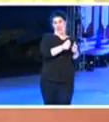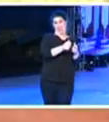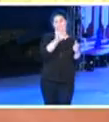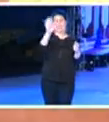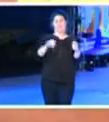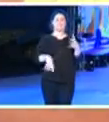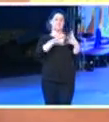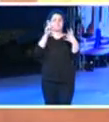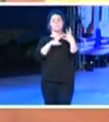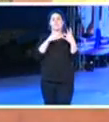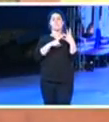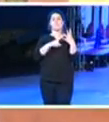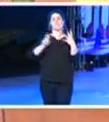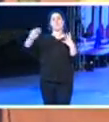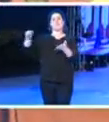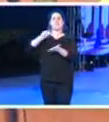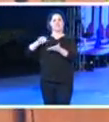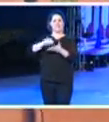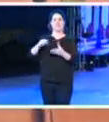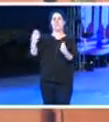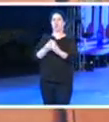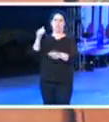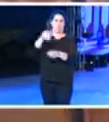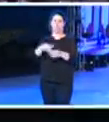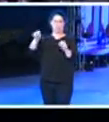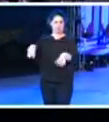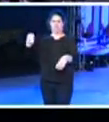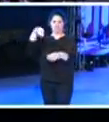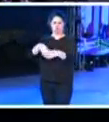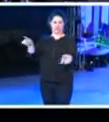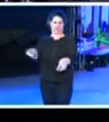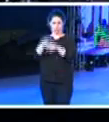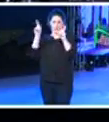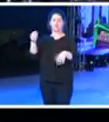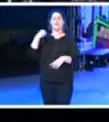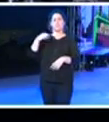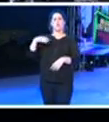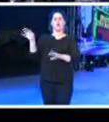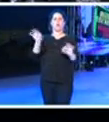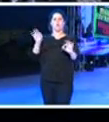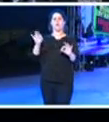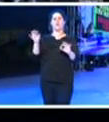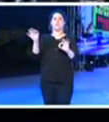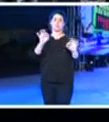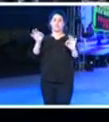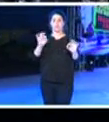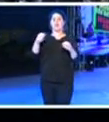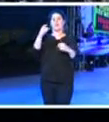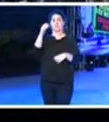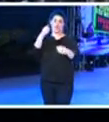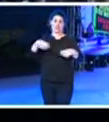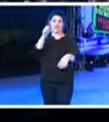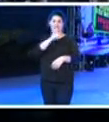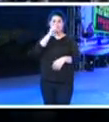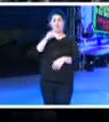Actuando como secretaria, con voz pero sin voto, Ayelen Núñez, compositora de la canción del carnaval, Sal a la calle y ponte un disfraz.